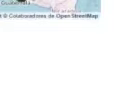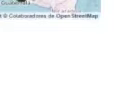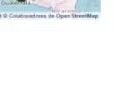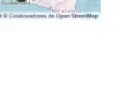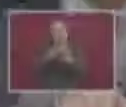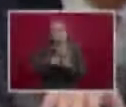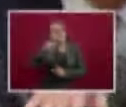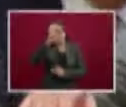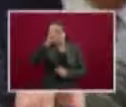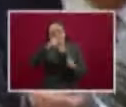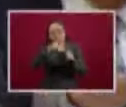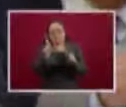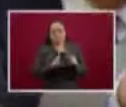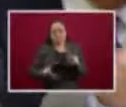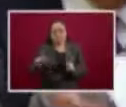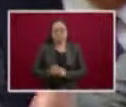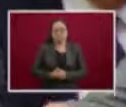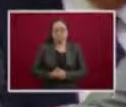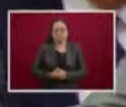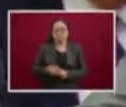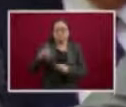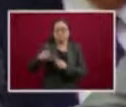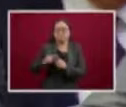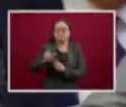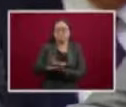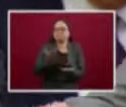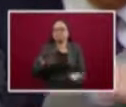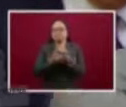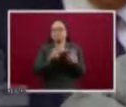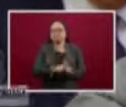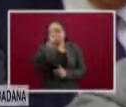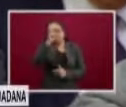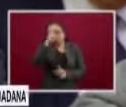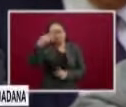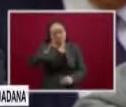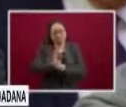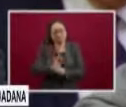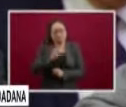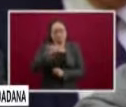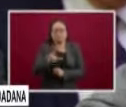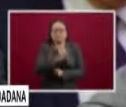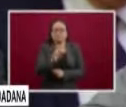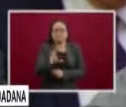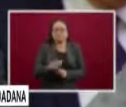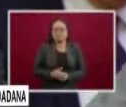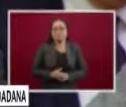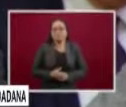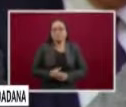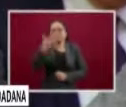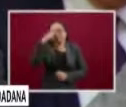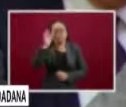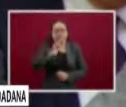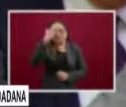Nacional, 4.47 magnitud 2.1, posteriormente 7.38 con magnitud 2.5,